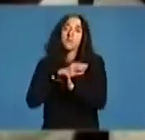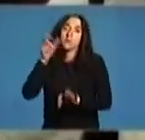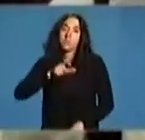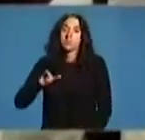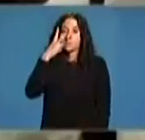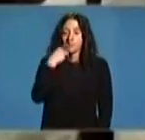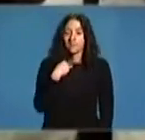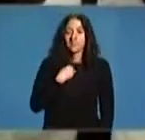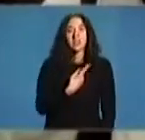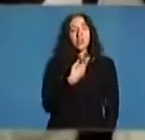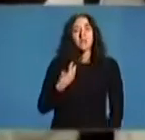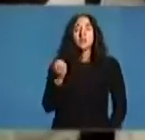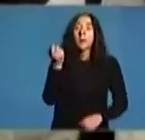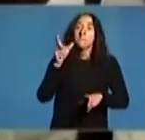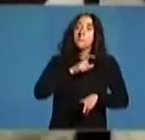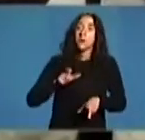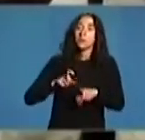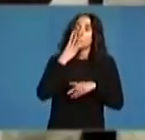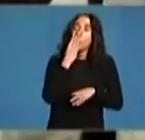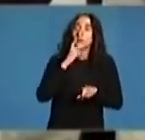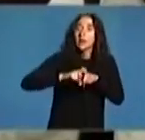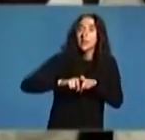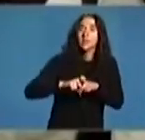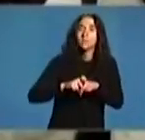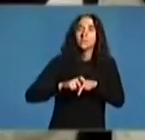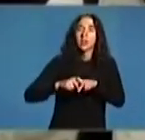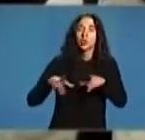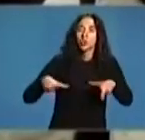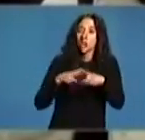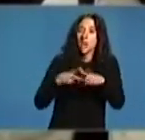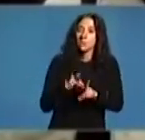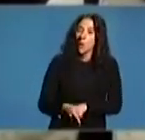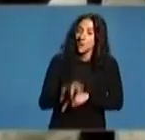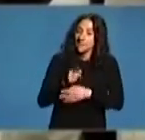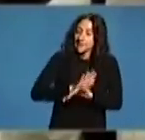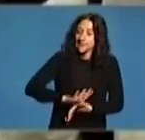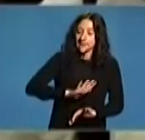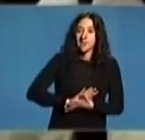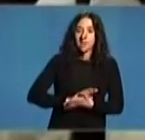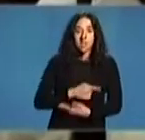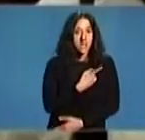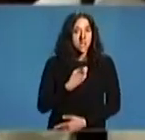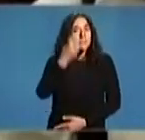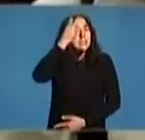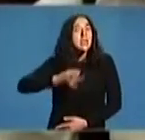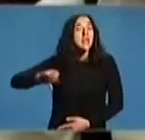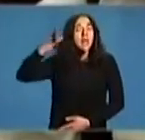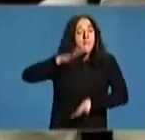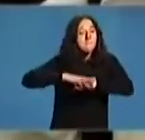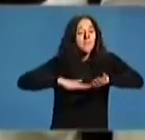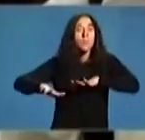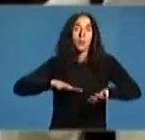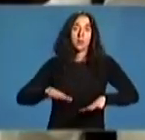concreto, tienen que ser perros sociables, obedientes, tranquilos e que tengan iniciativa para